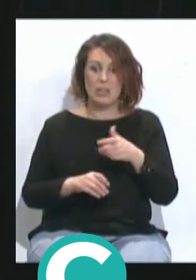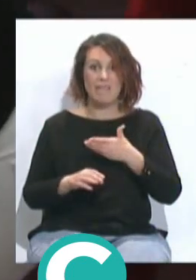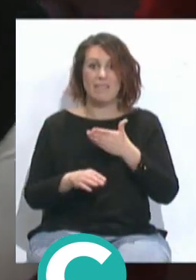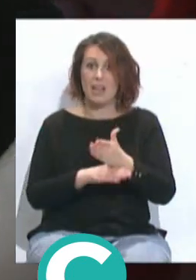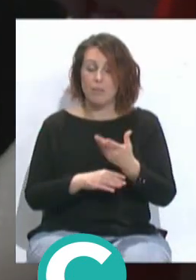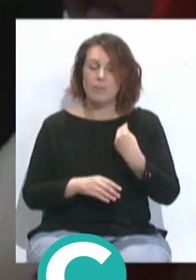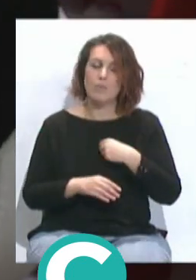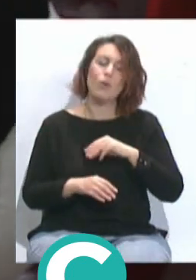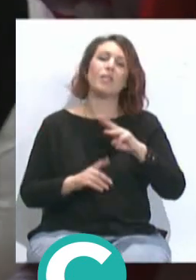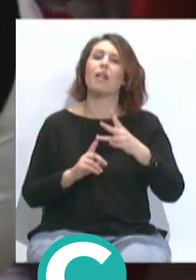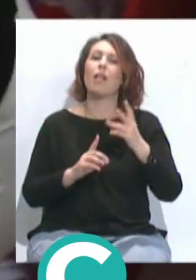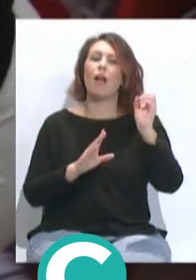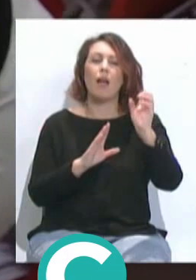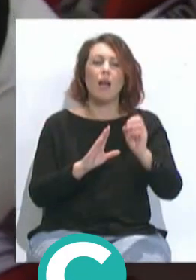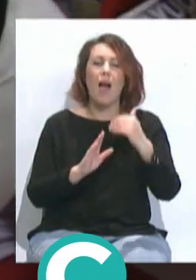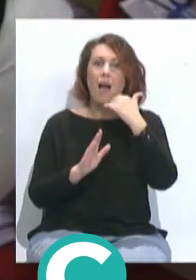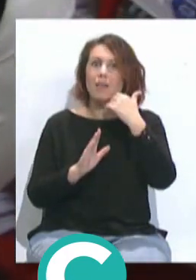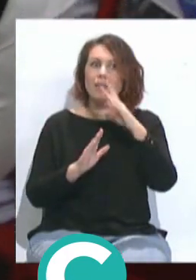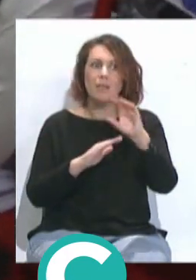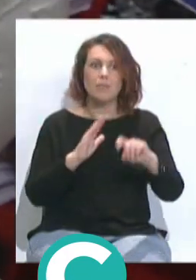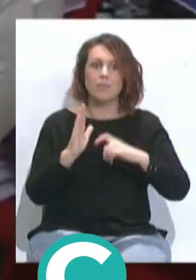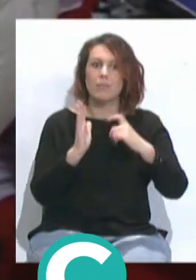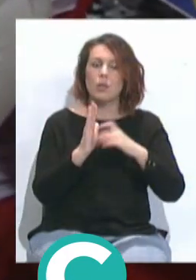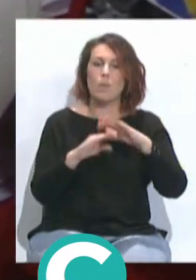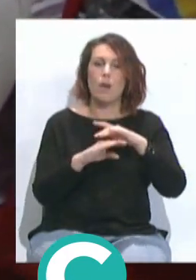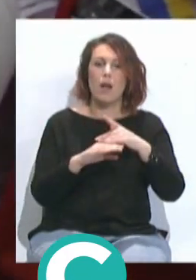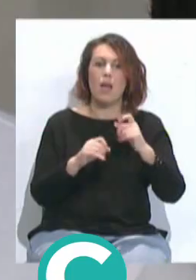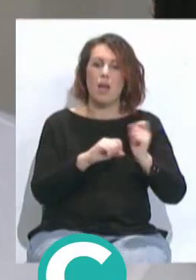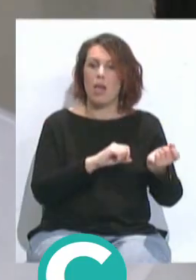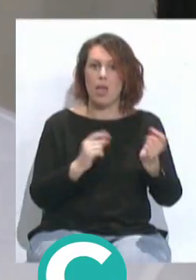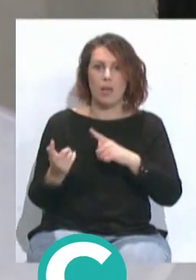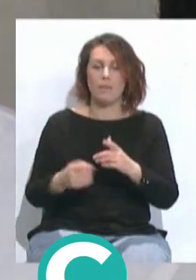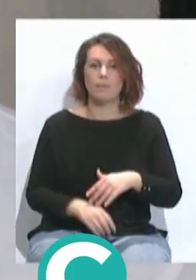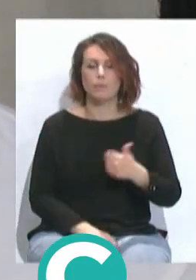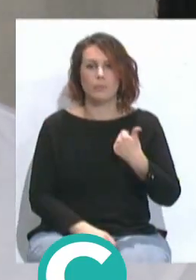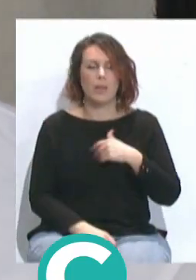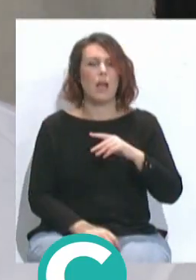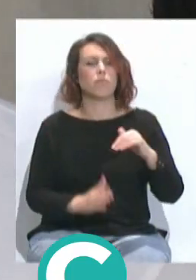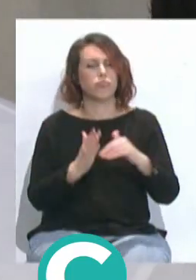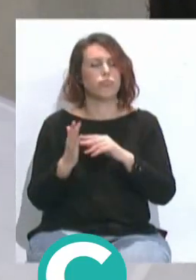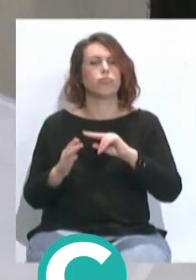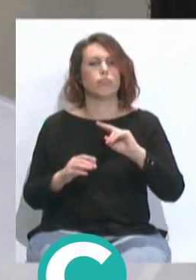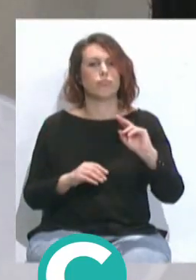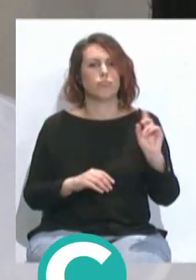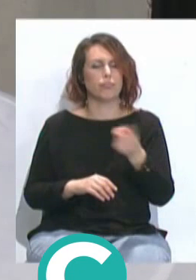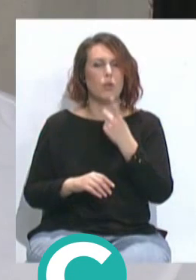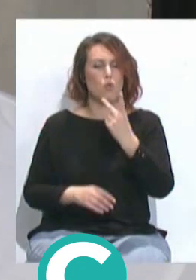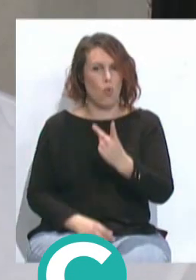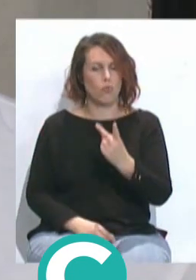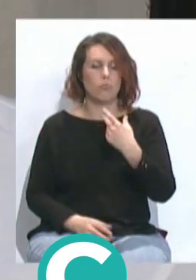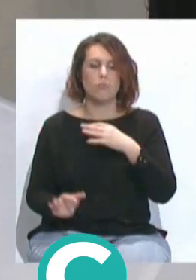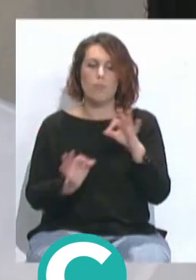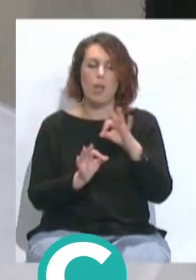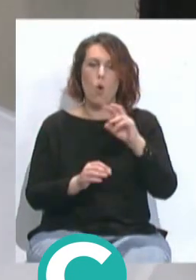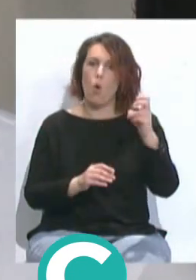a punto de llenar un tercer trailer de cargamento de emergencia ya enviado ya dos trailers estamos preparados otro